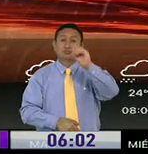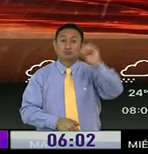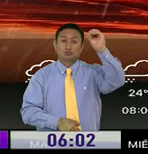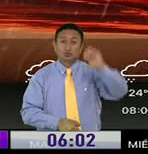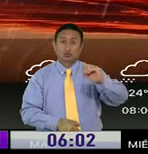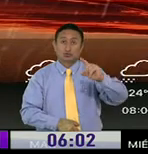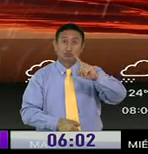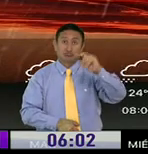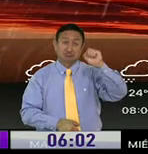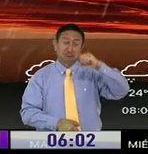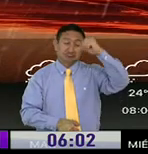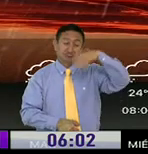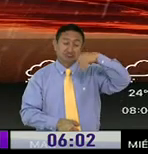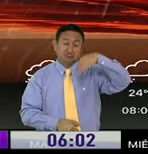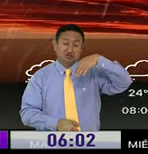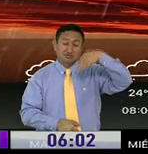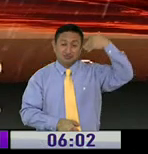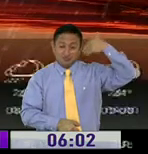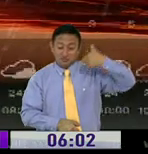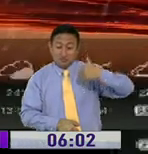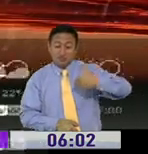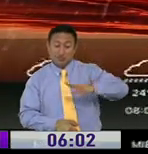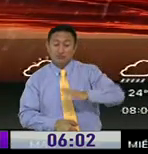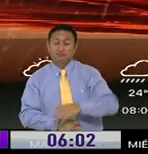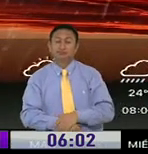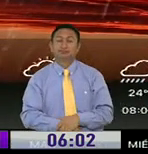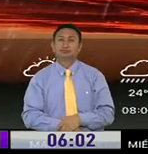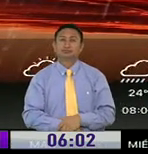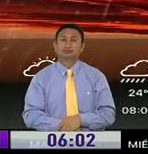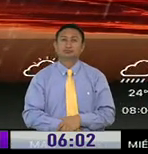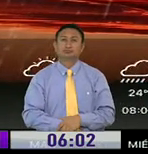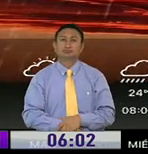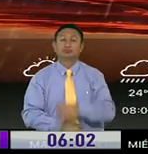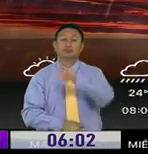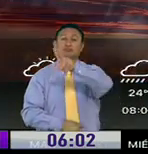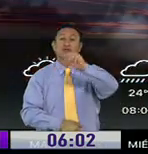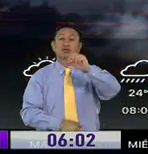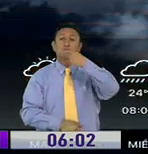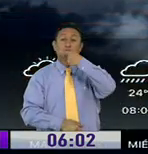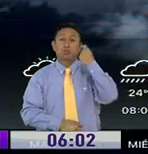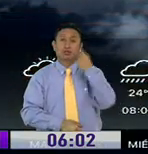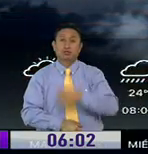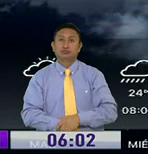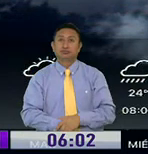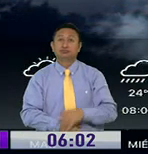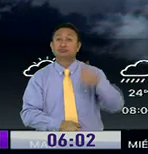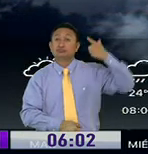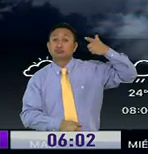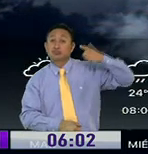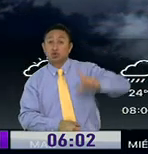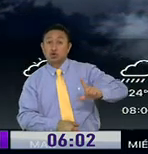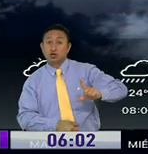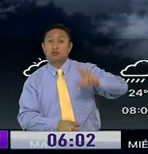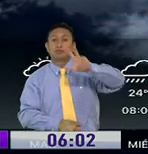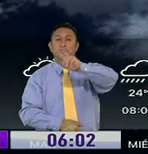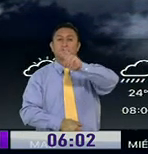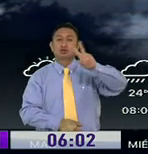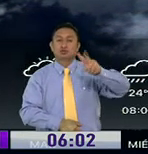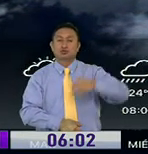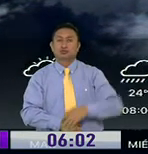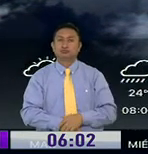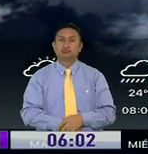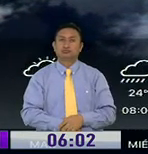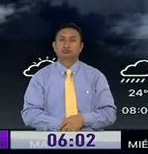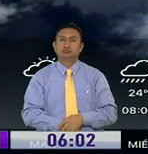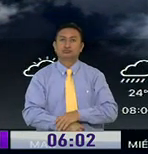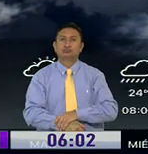las posibilidades de lluvia a lo largo de este día 30 de marzo. 22 grados en Loja, la sensación es de